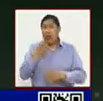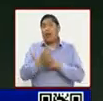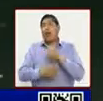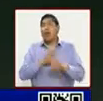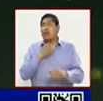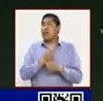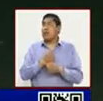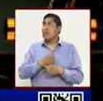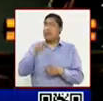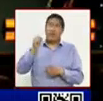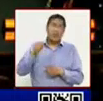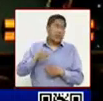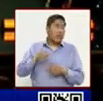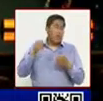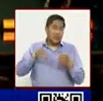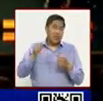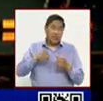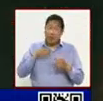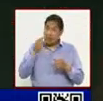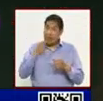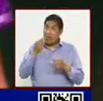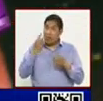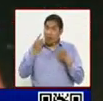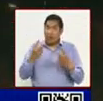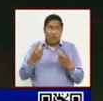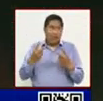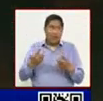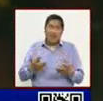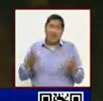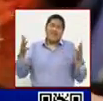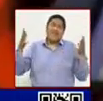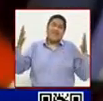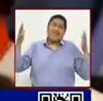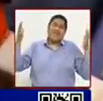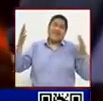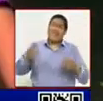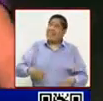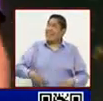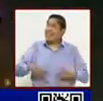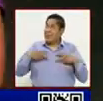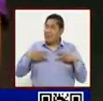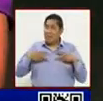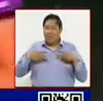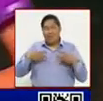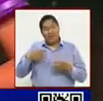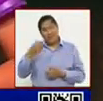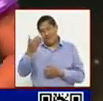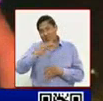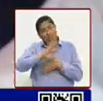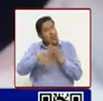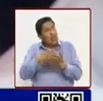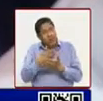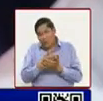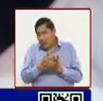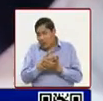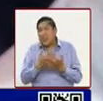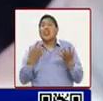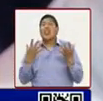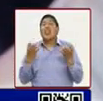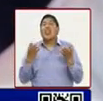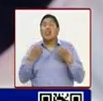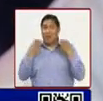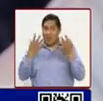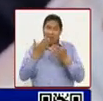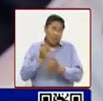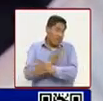la... ¿Habrás visto? Sí, por supuesto, Leo dice que vio el tweet. Claro, darle primero que todo, quiero